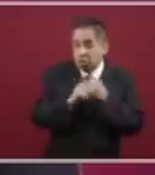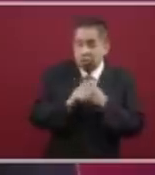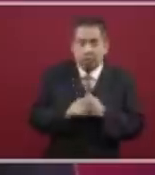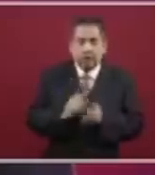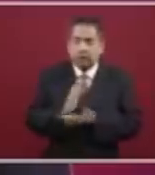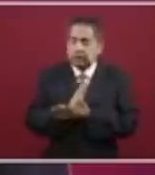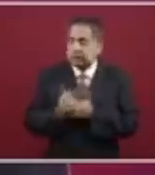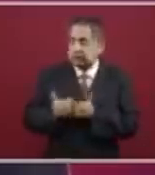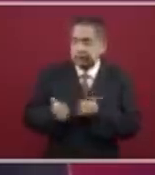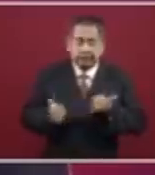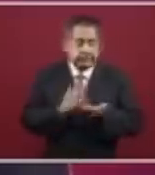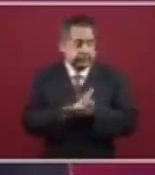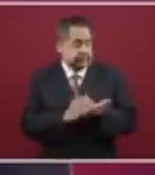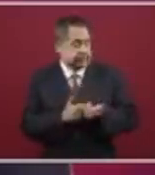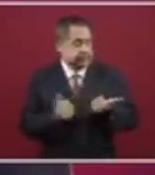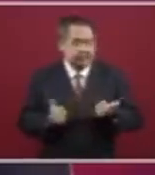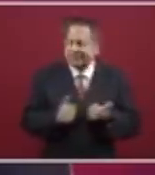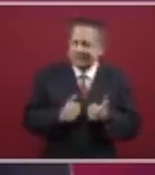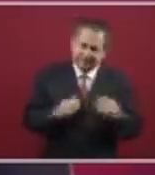sectarismo.